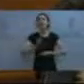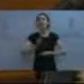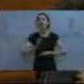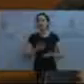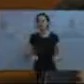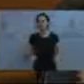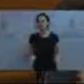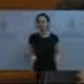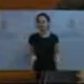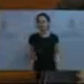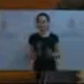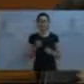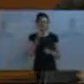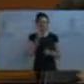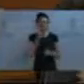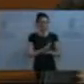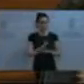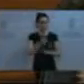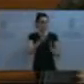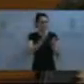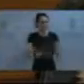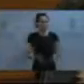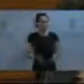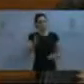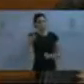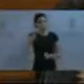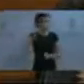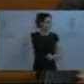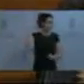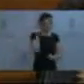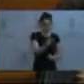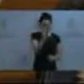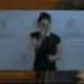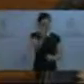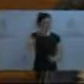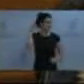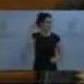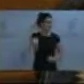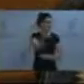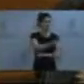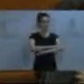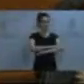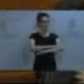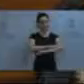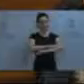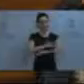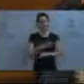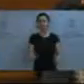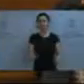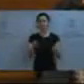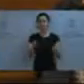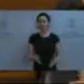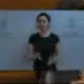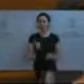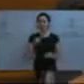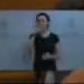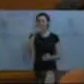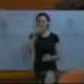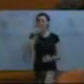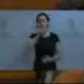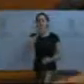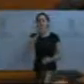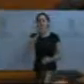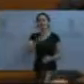Mire, señor consejero, yo creo que esto lo piensa usted y su gobierno. Por cierto, le recuerdo, gobierno